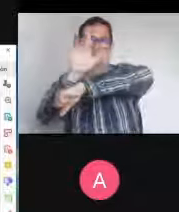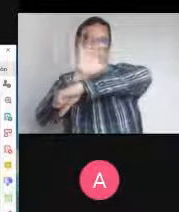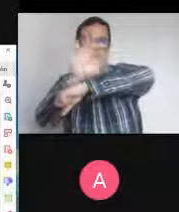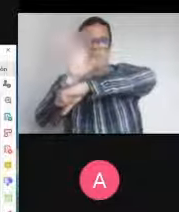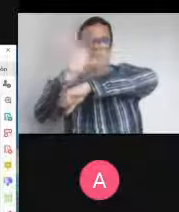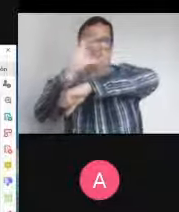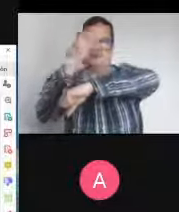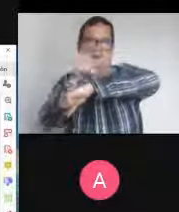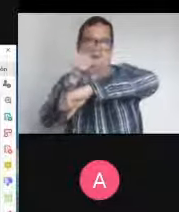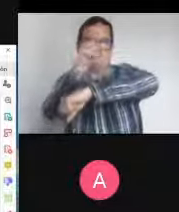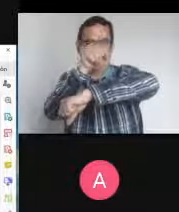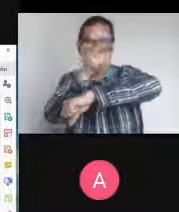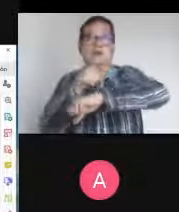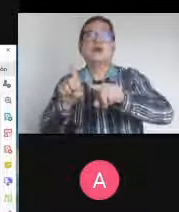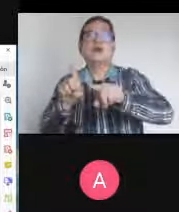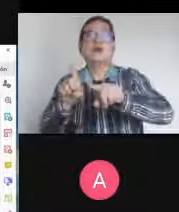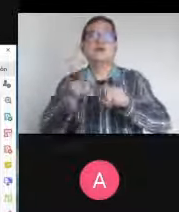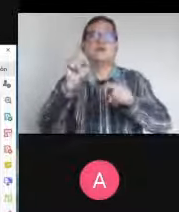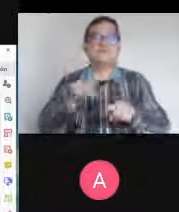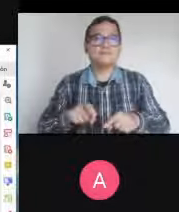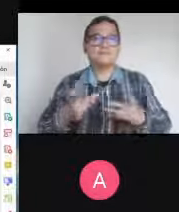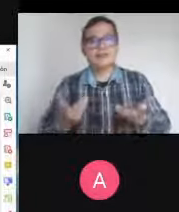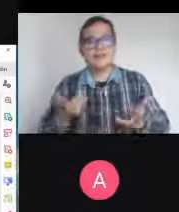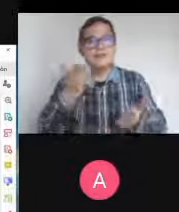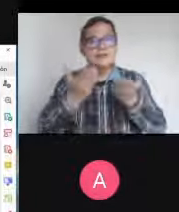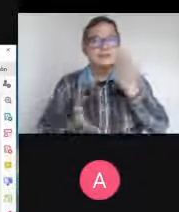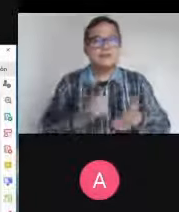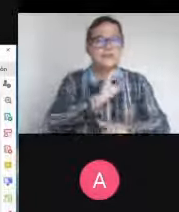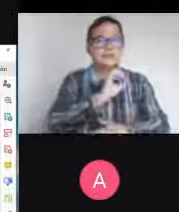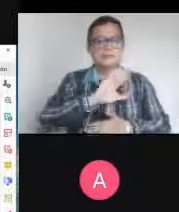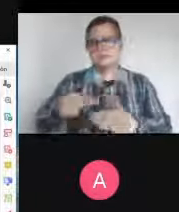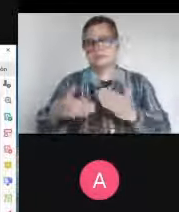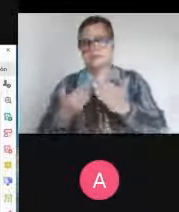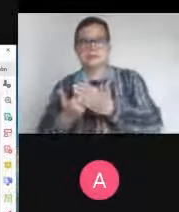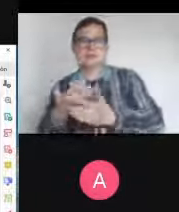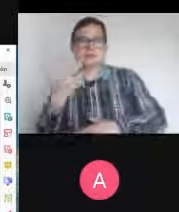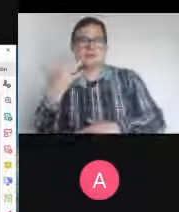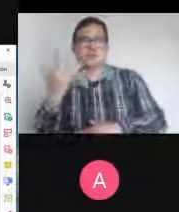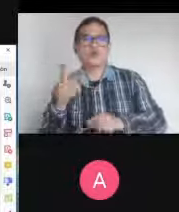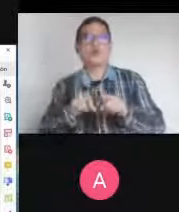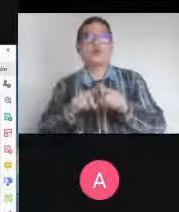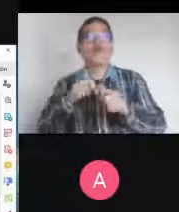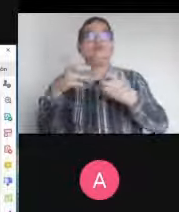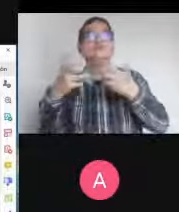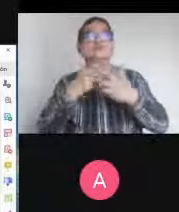de laboratorio subimos una nota de 0 a 5 y el sistema automáticamente la pasa a puntos.